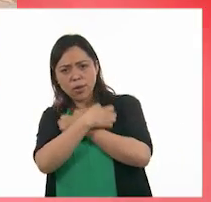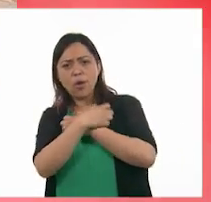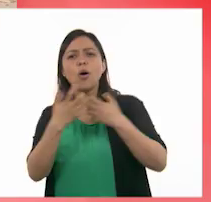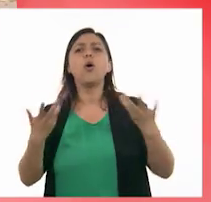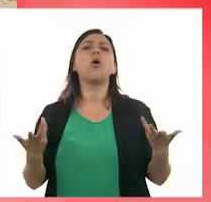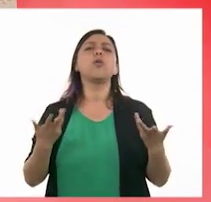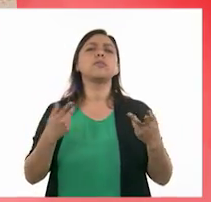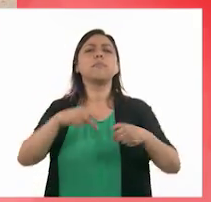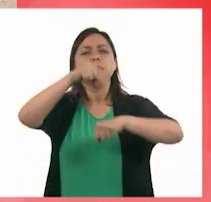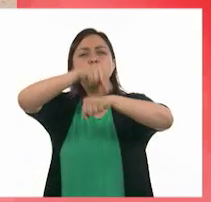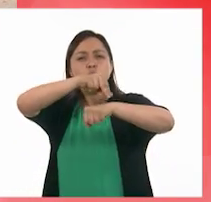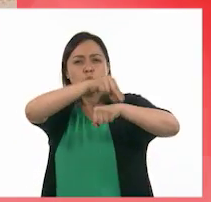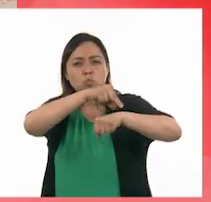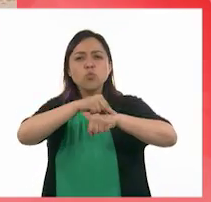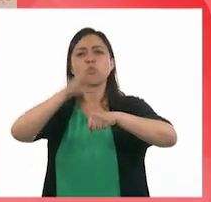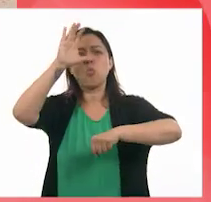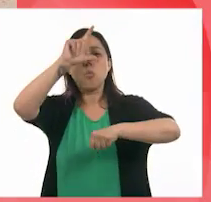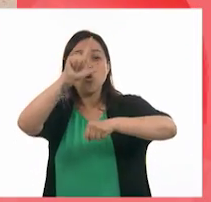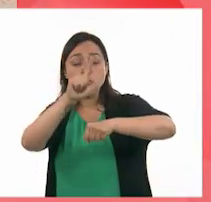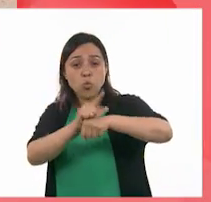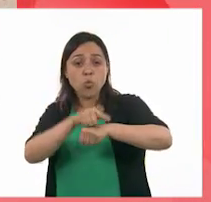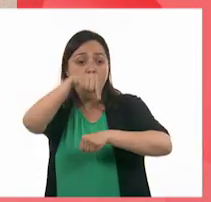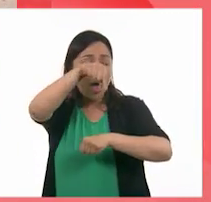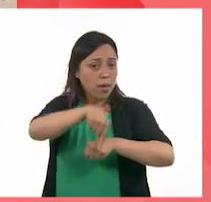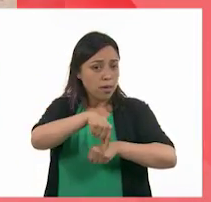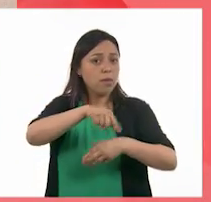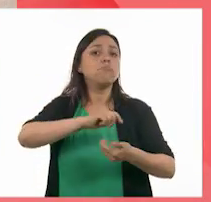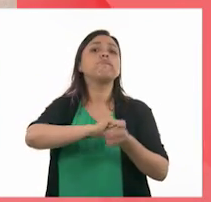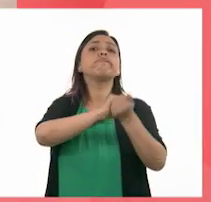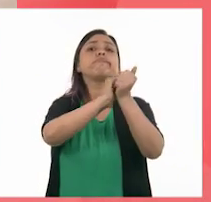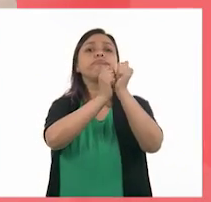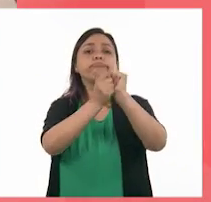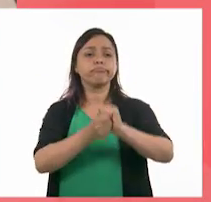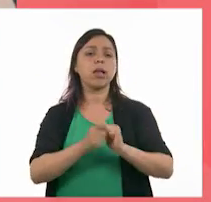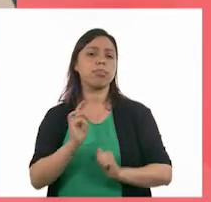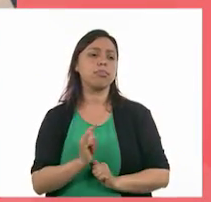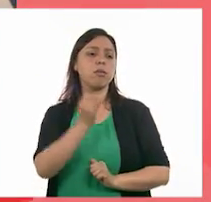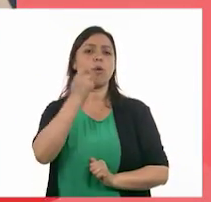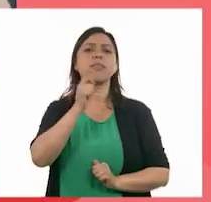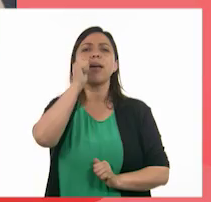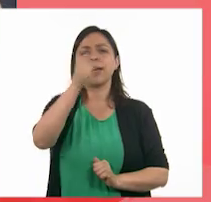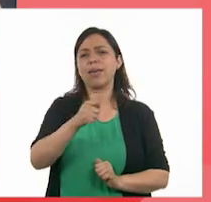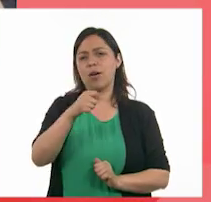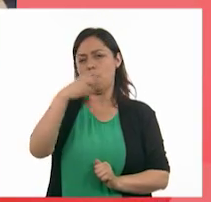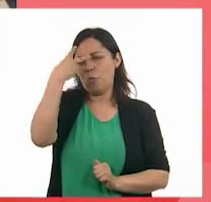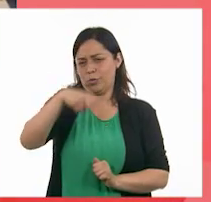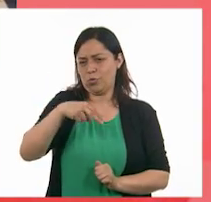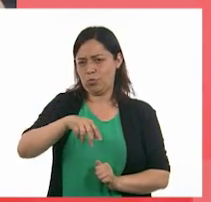cuestiones médicas y cultura, forjaron a los tijuanenses que tiene esta ciudad actualmente.